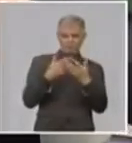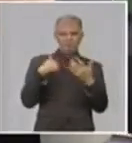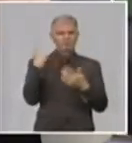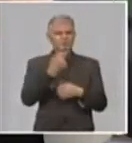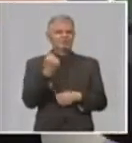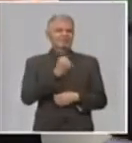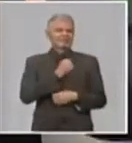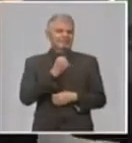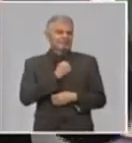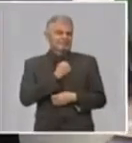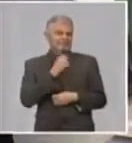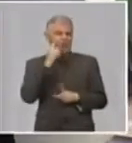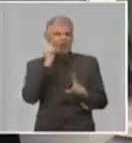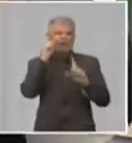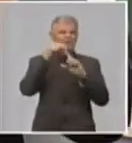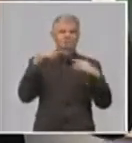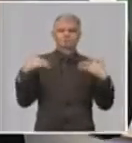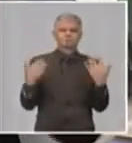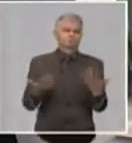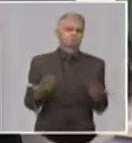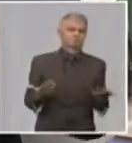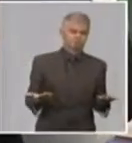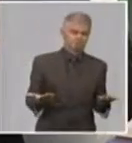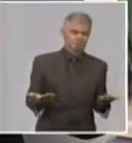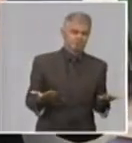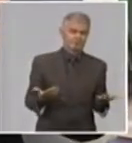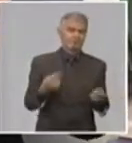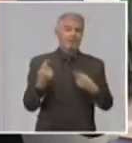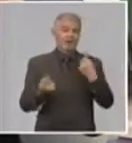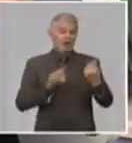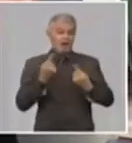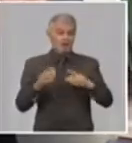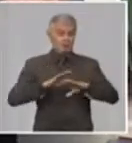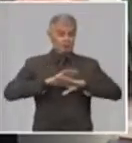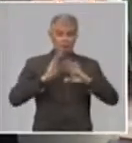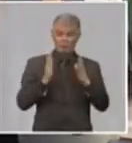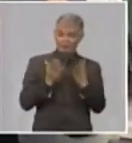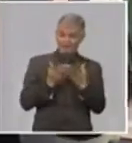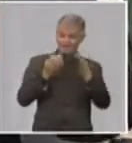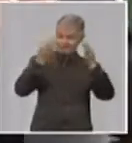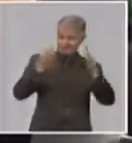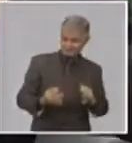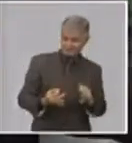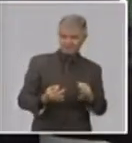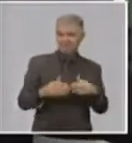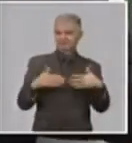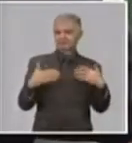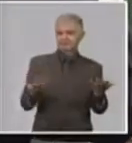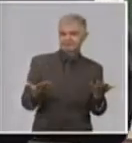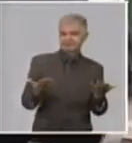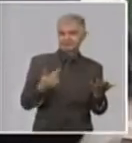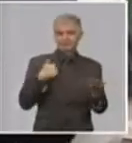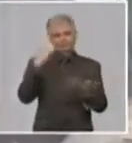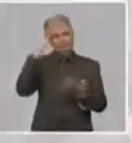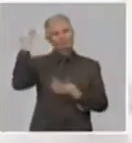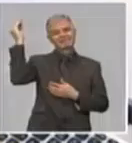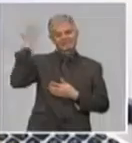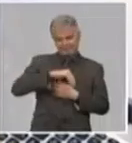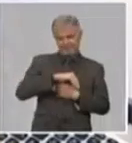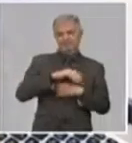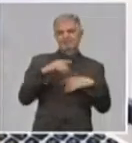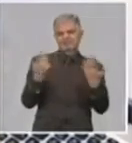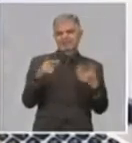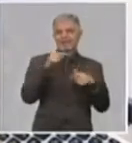con esta aplicación de algo para lo cual se tiene total garantía de seguridad? Y sabemos además que